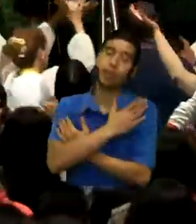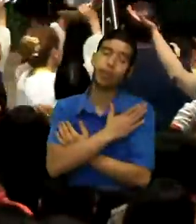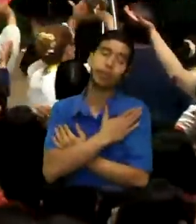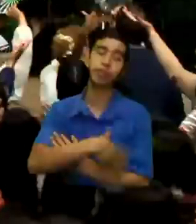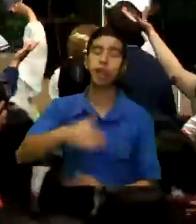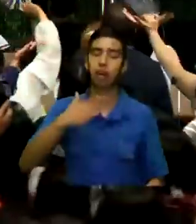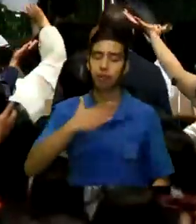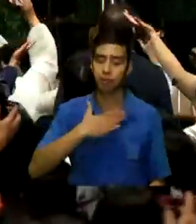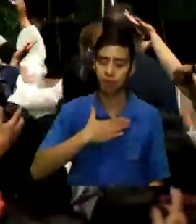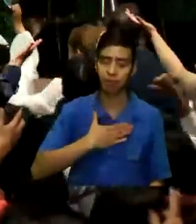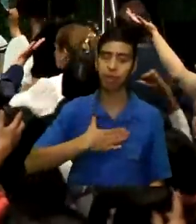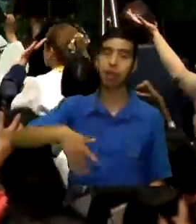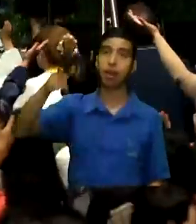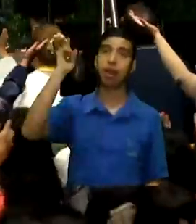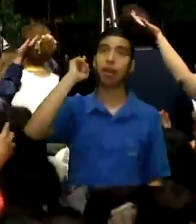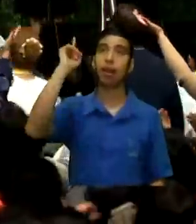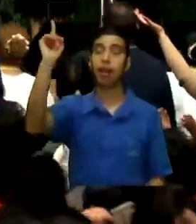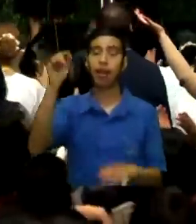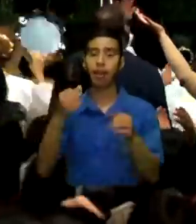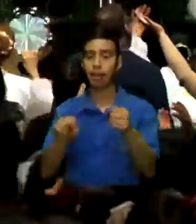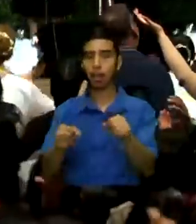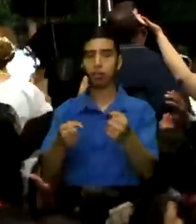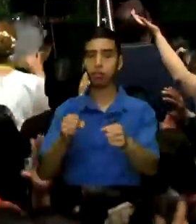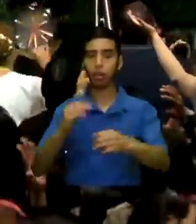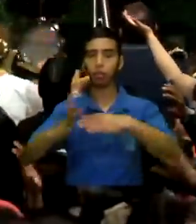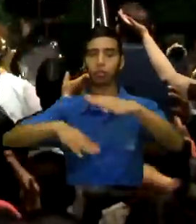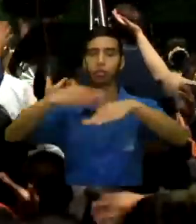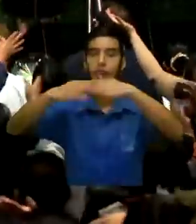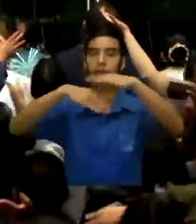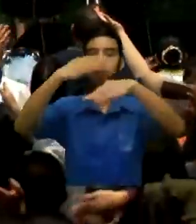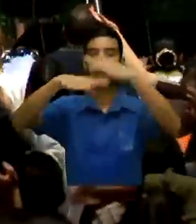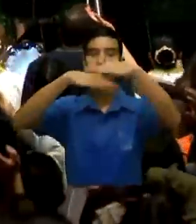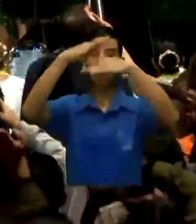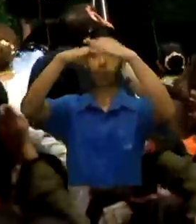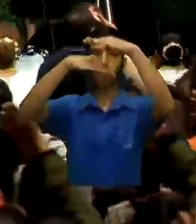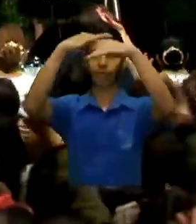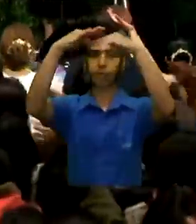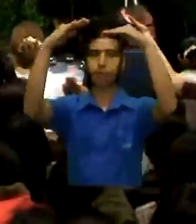De sus brazos, el creador de los